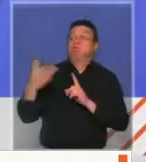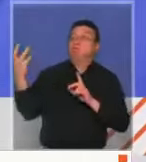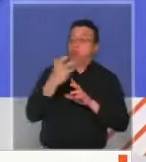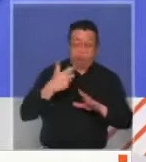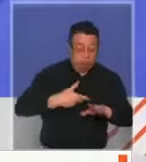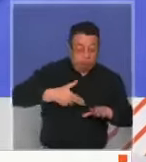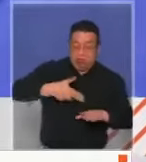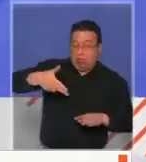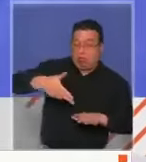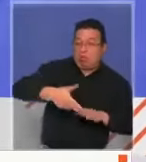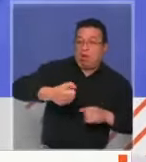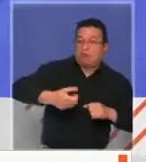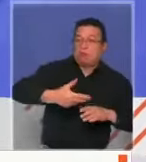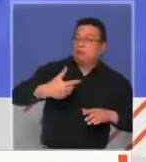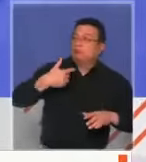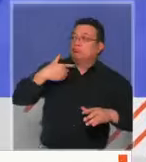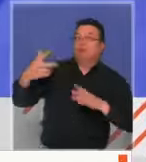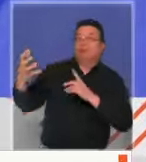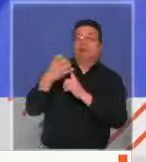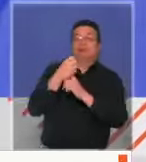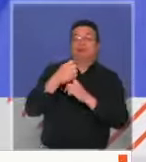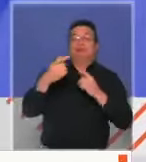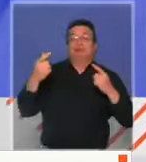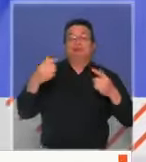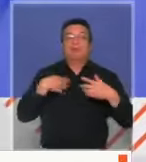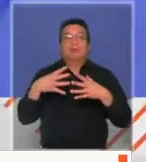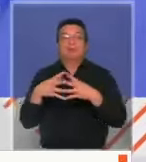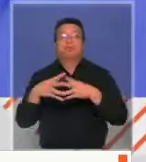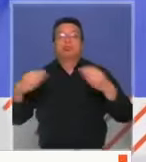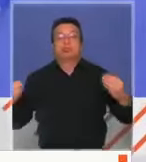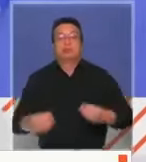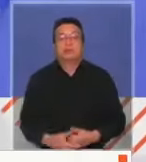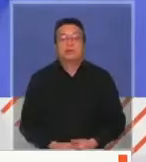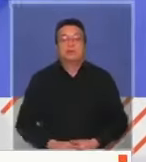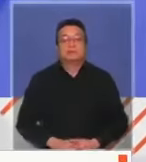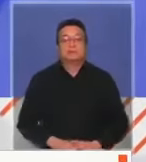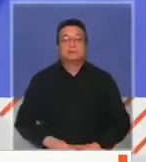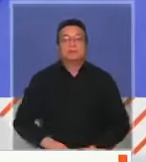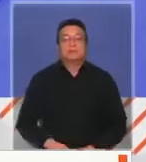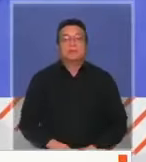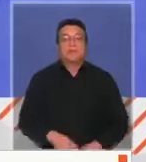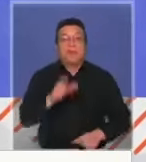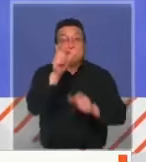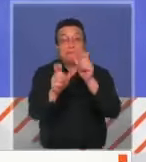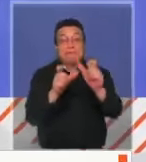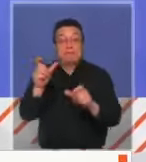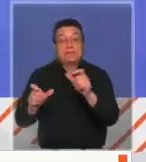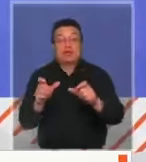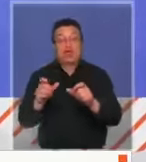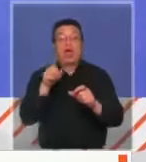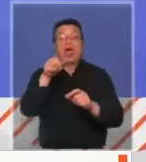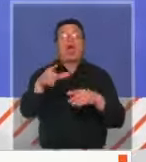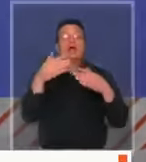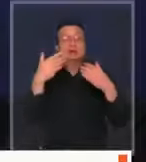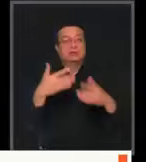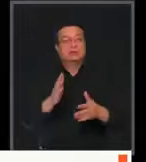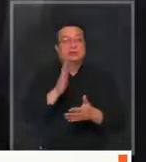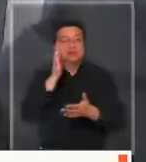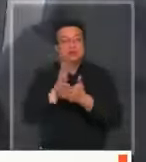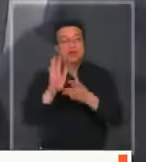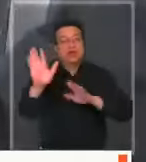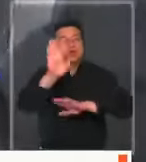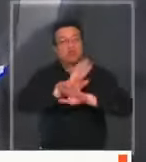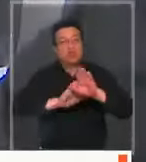criminales, amenazan a la víctima y se dan a la fuga como si nada. Las personas han tenido que tomar sus